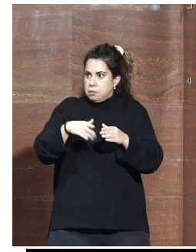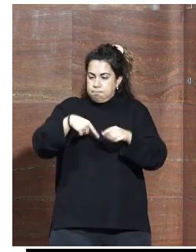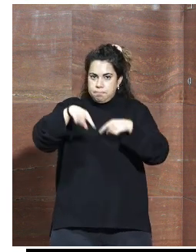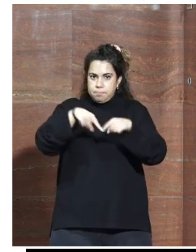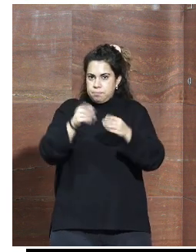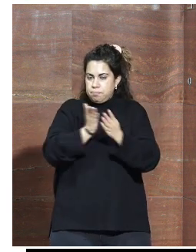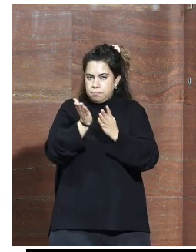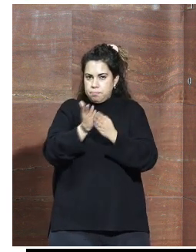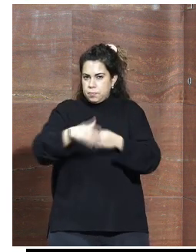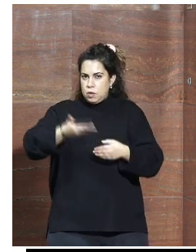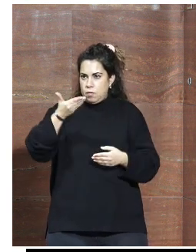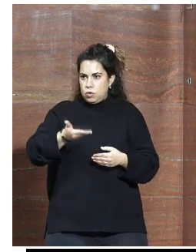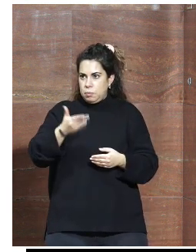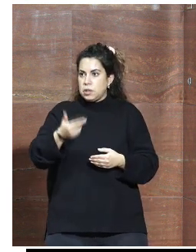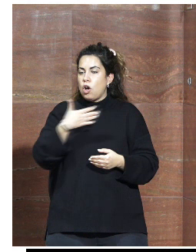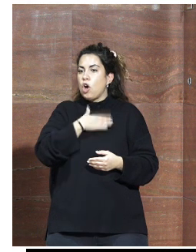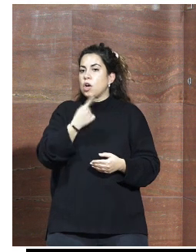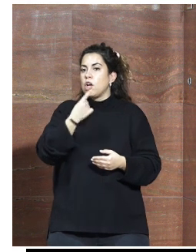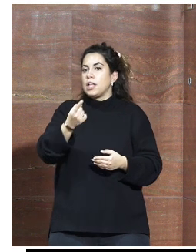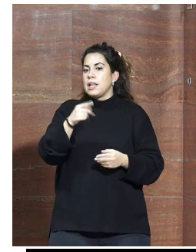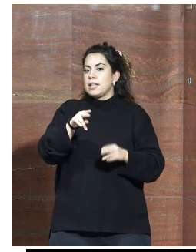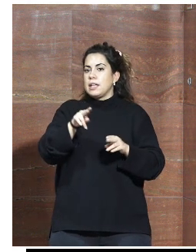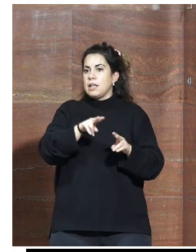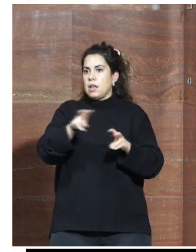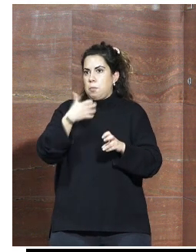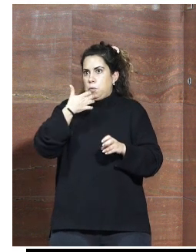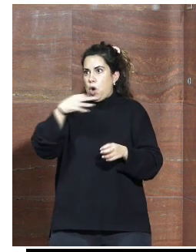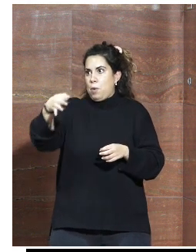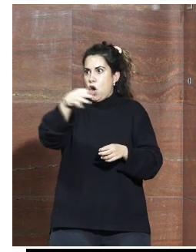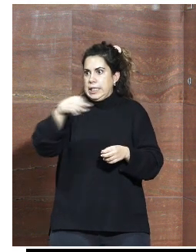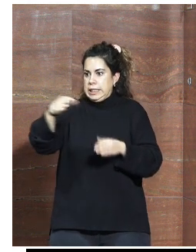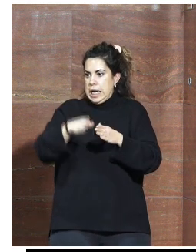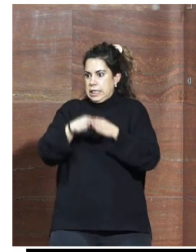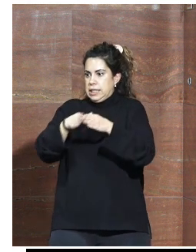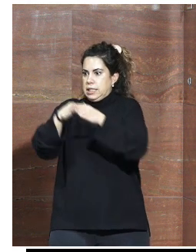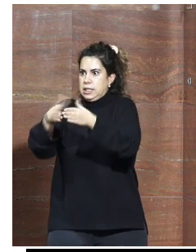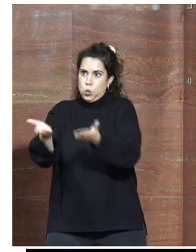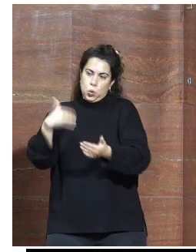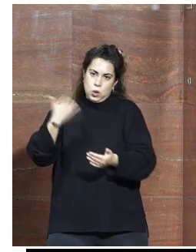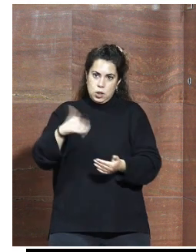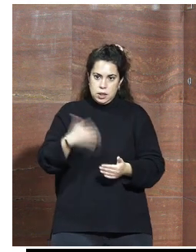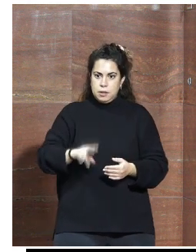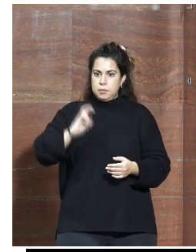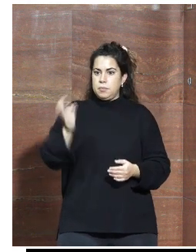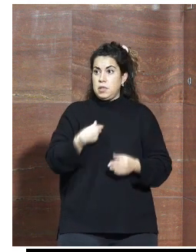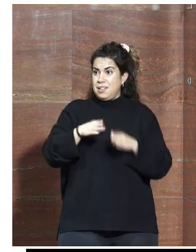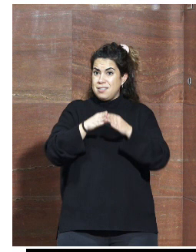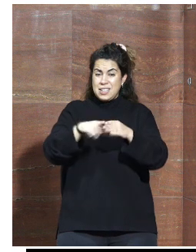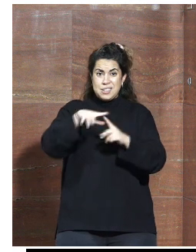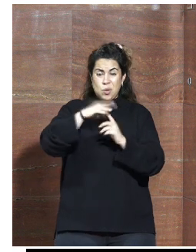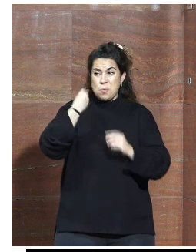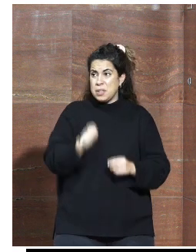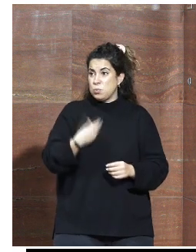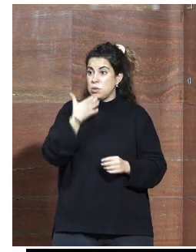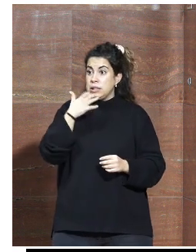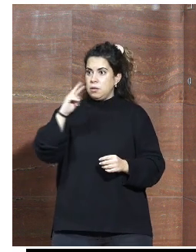fundamentales. No quiero contar lo que ya son los nudos de transporte para ir a las islas, etcétera, etcétera, ¿no? El barco, y pasa lo mismo. Si lo